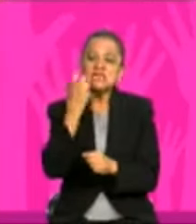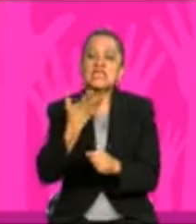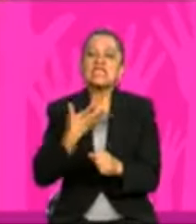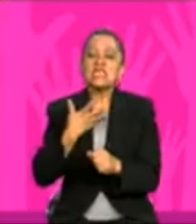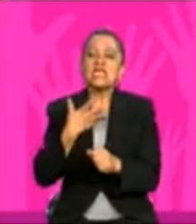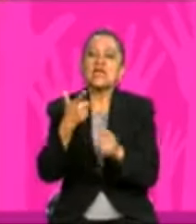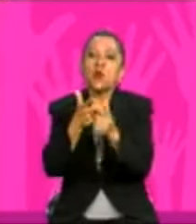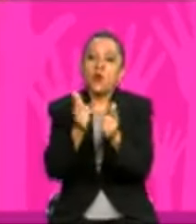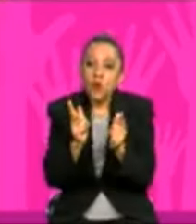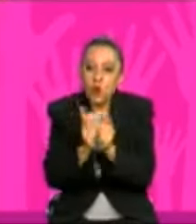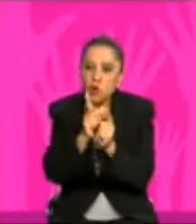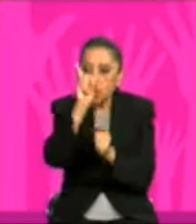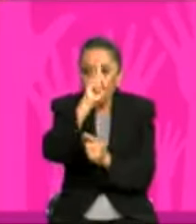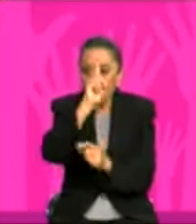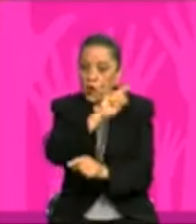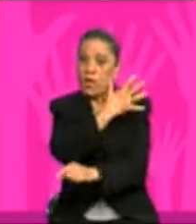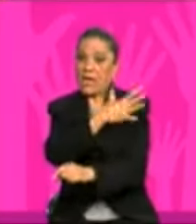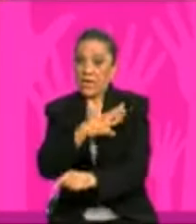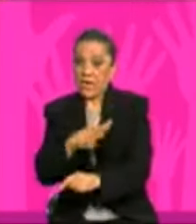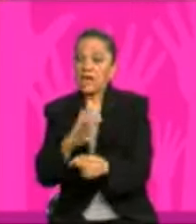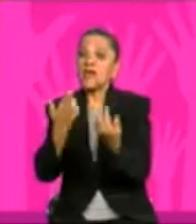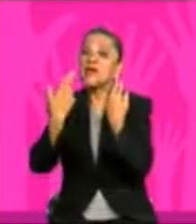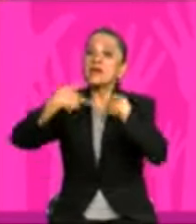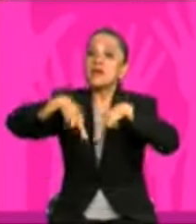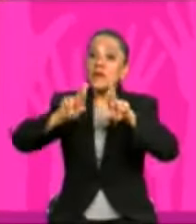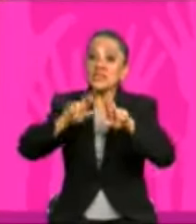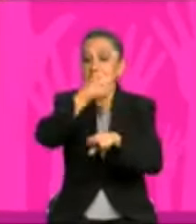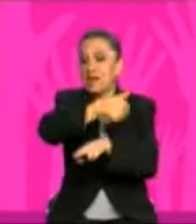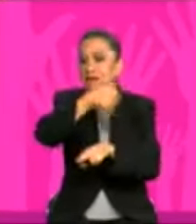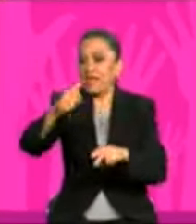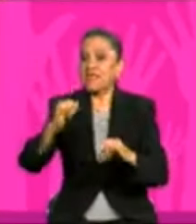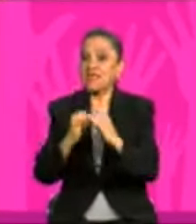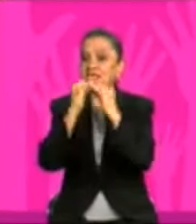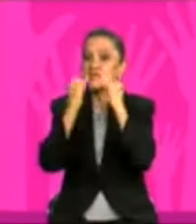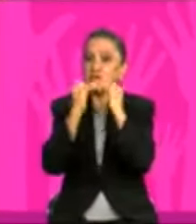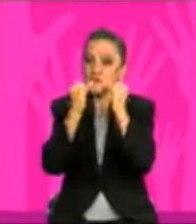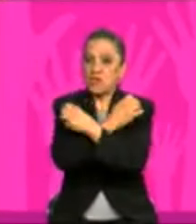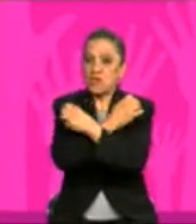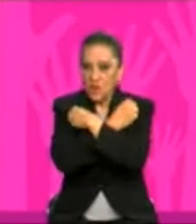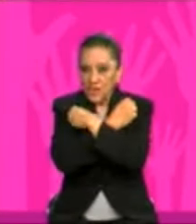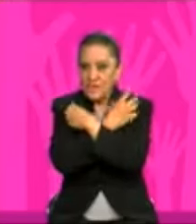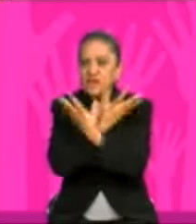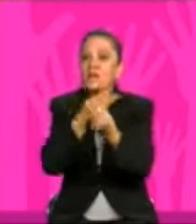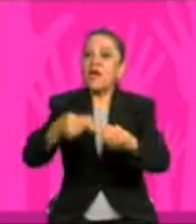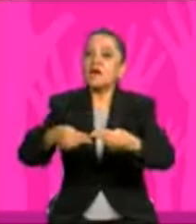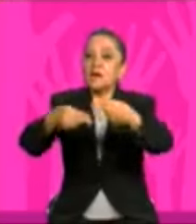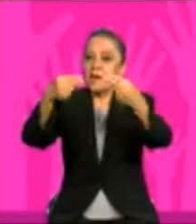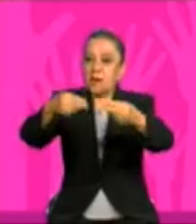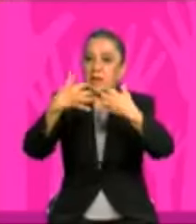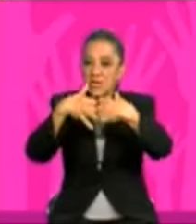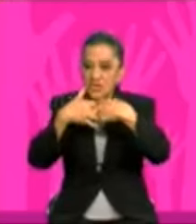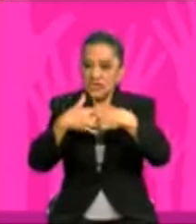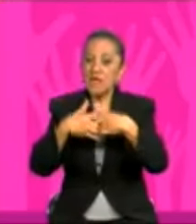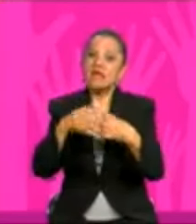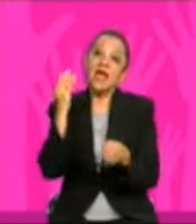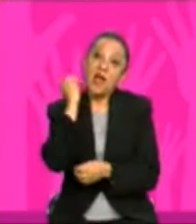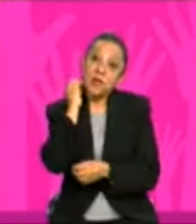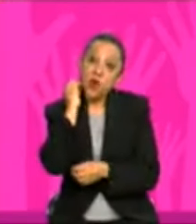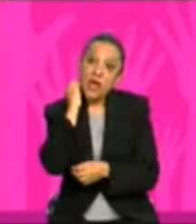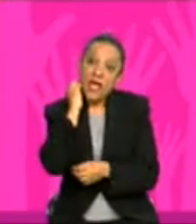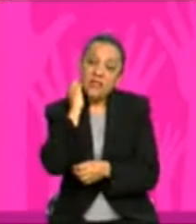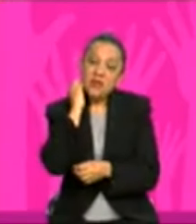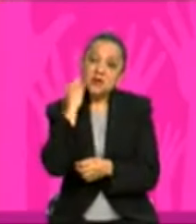con representación de las instituciones educativas, cámaras empresariales, gremios de abogados y miembros